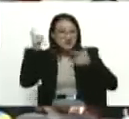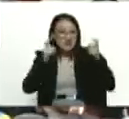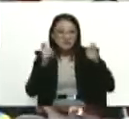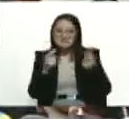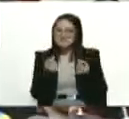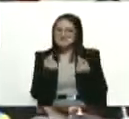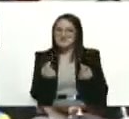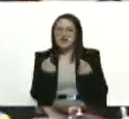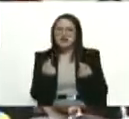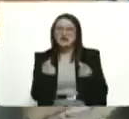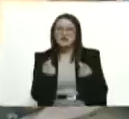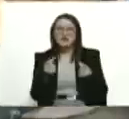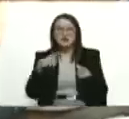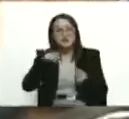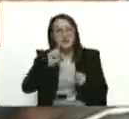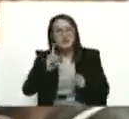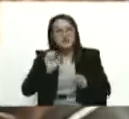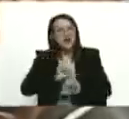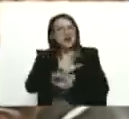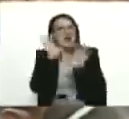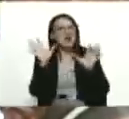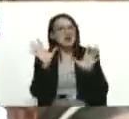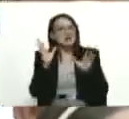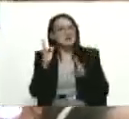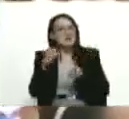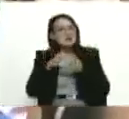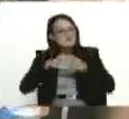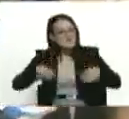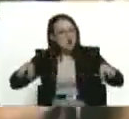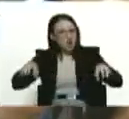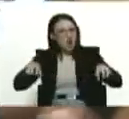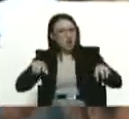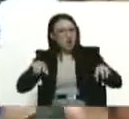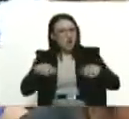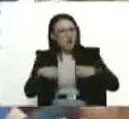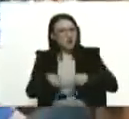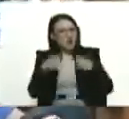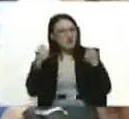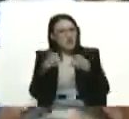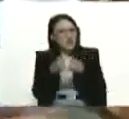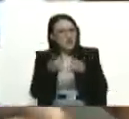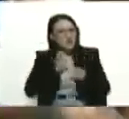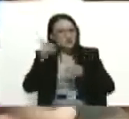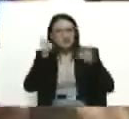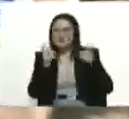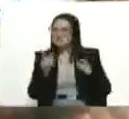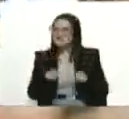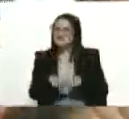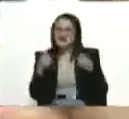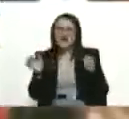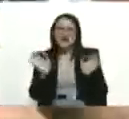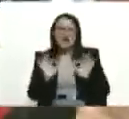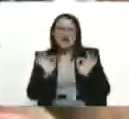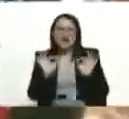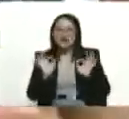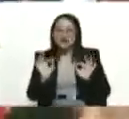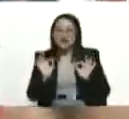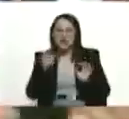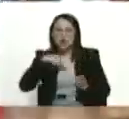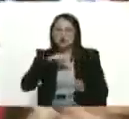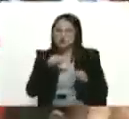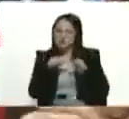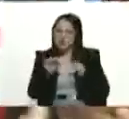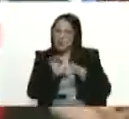tener ellos muy claro que al chavismo no lo divide nadie. Aquí estaremos nosotros unidos,